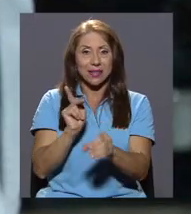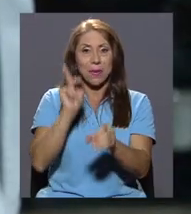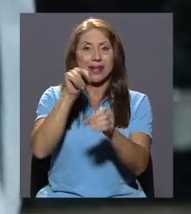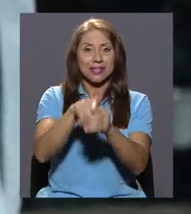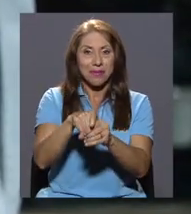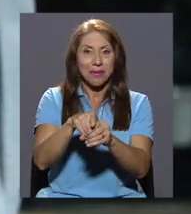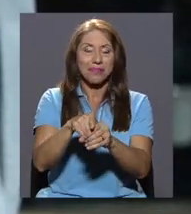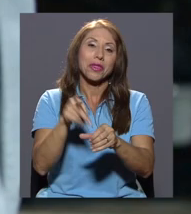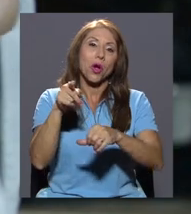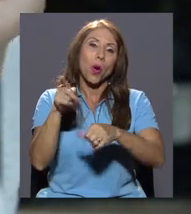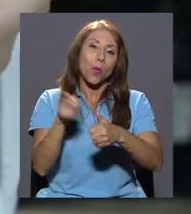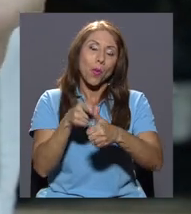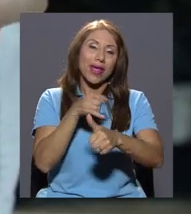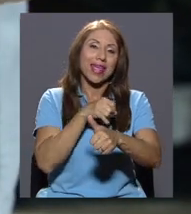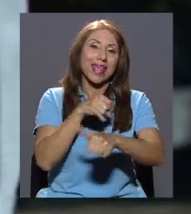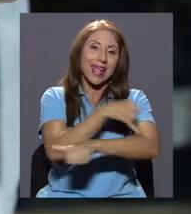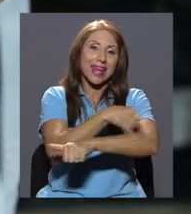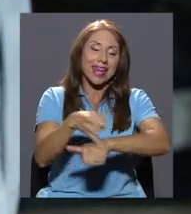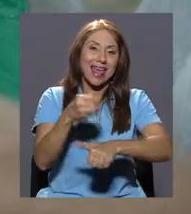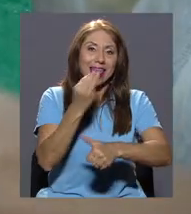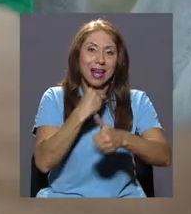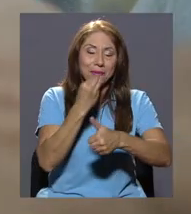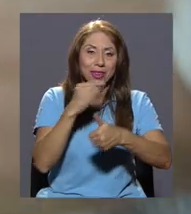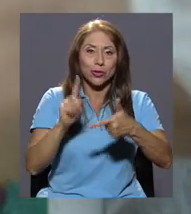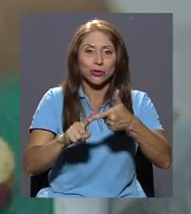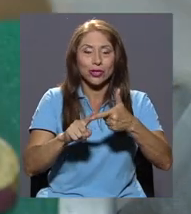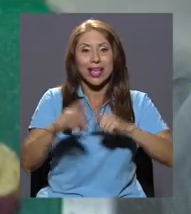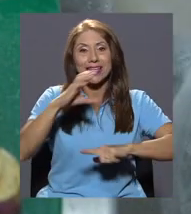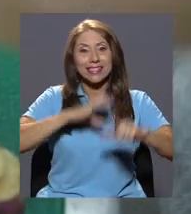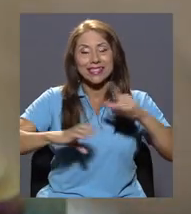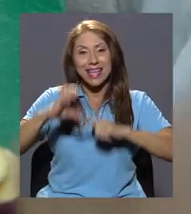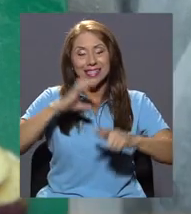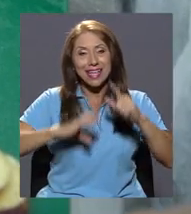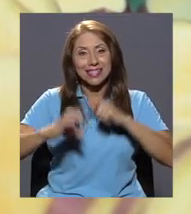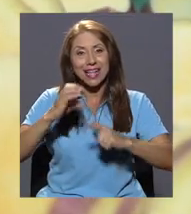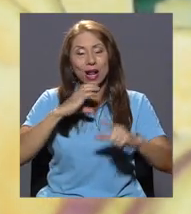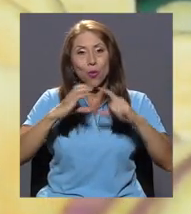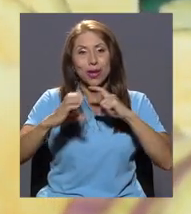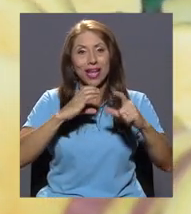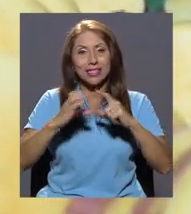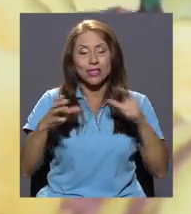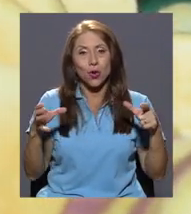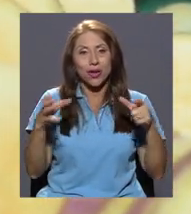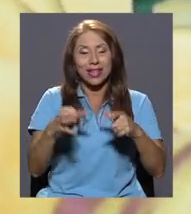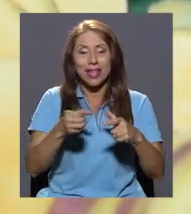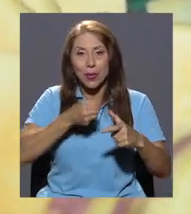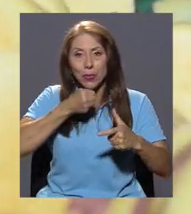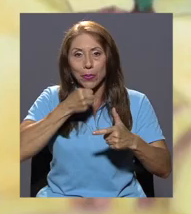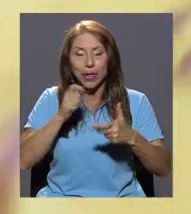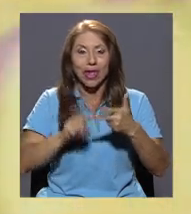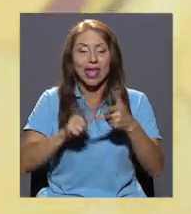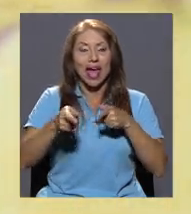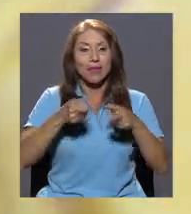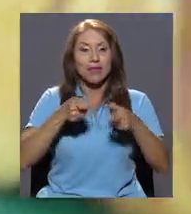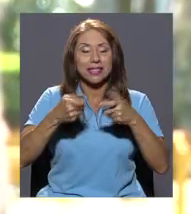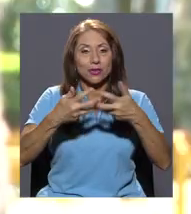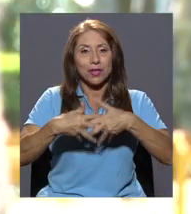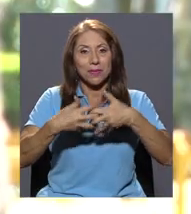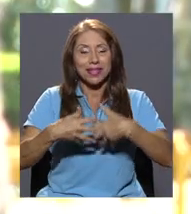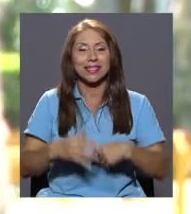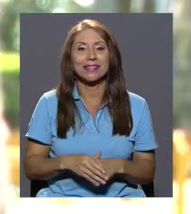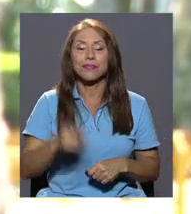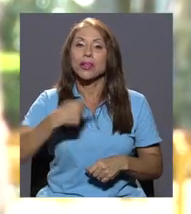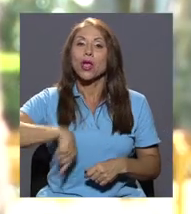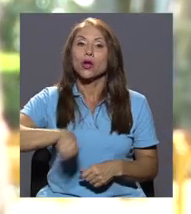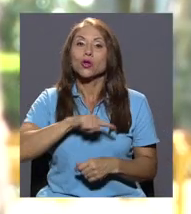carreras, como Ingeniería de Alimentos, Ciencias de la Comunicación Colectiva y Administración de Empresas. Lo que quisimos fue generar